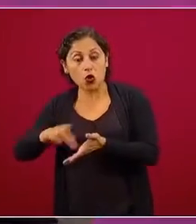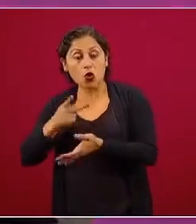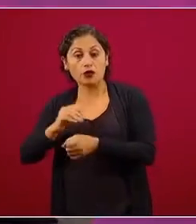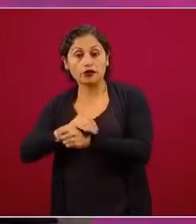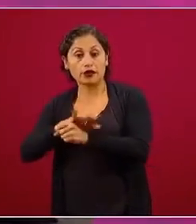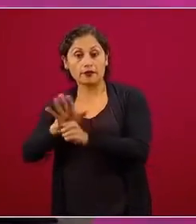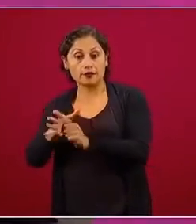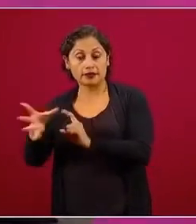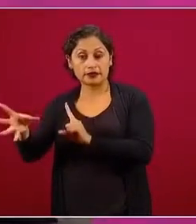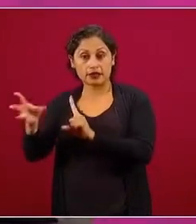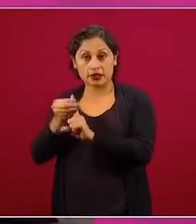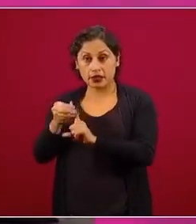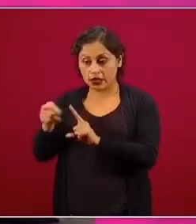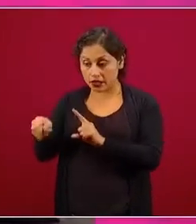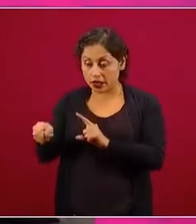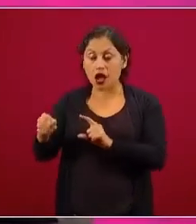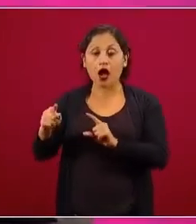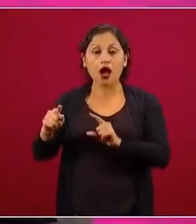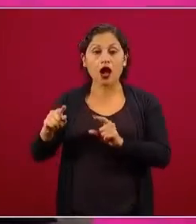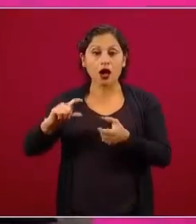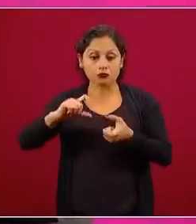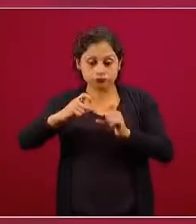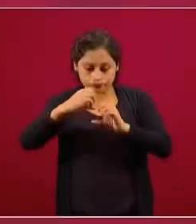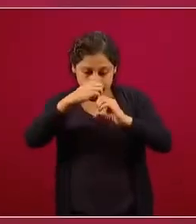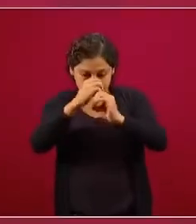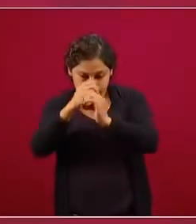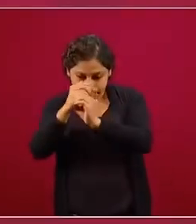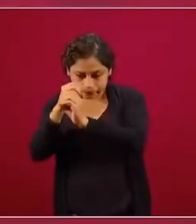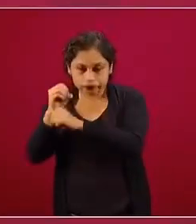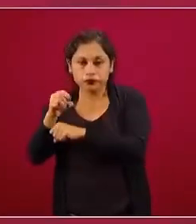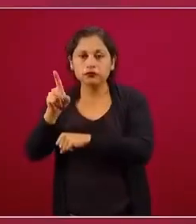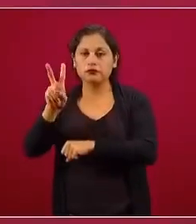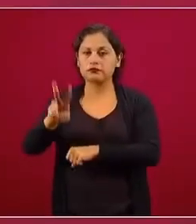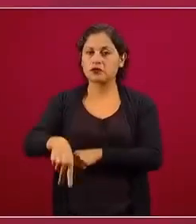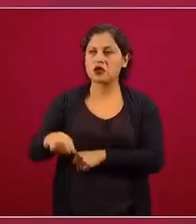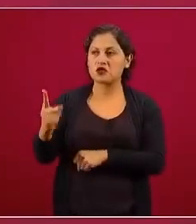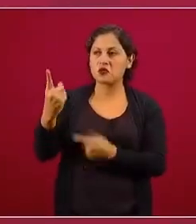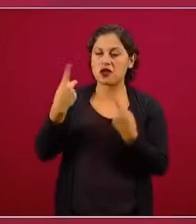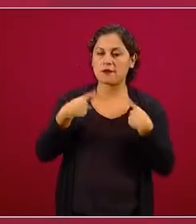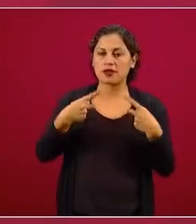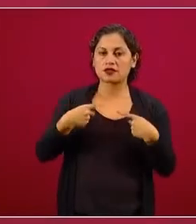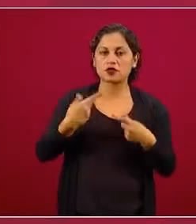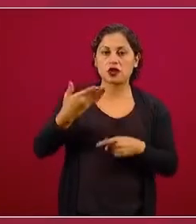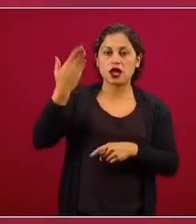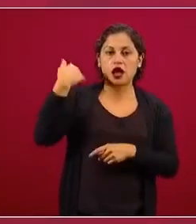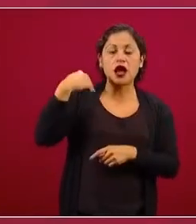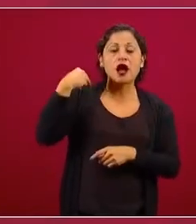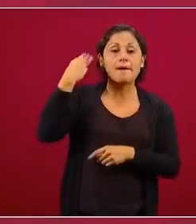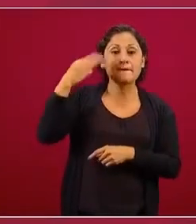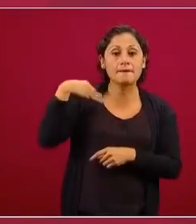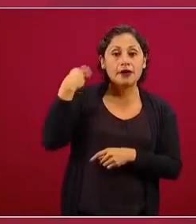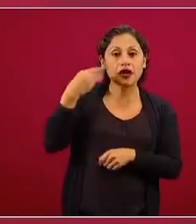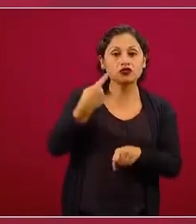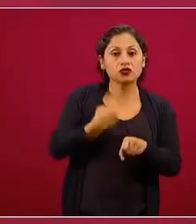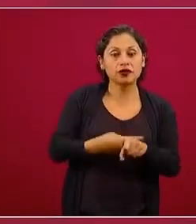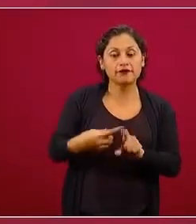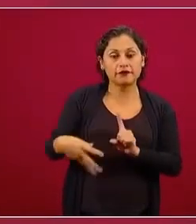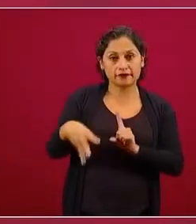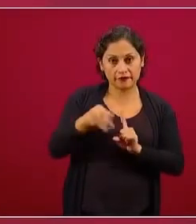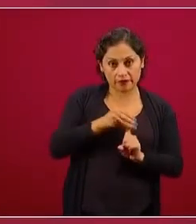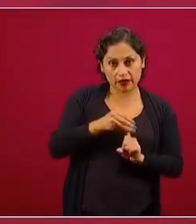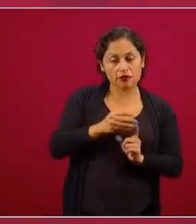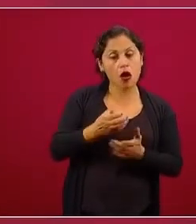y enferma en el mes de marzo y luego vuelve a contagiarse, y esta es la parte importante, vuelve